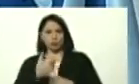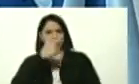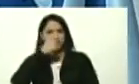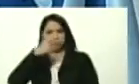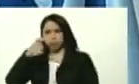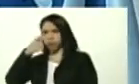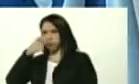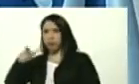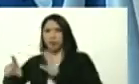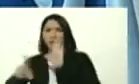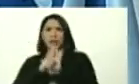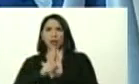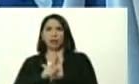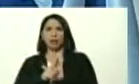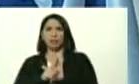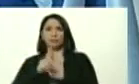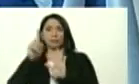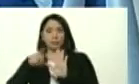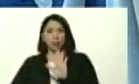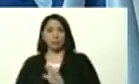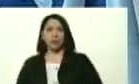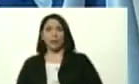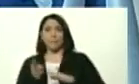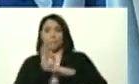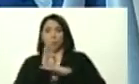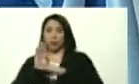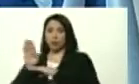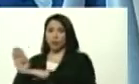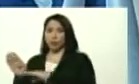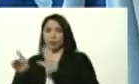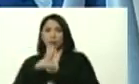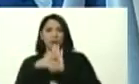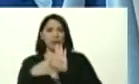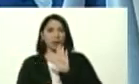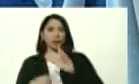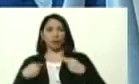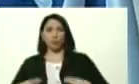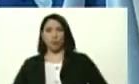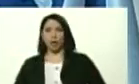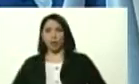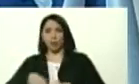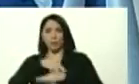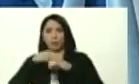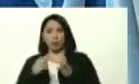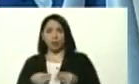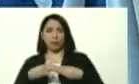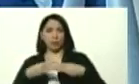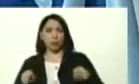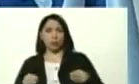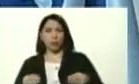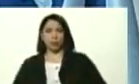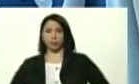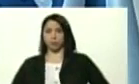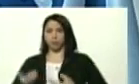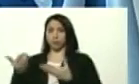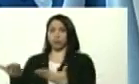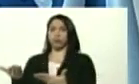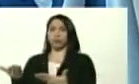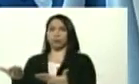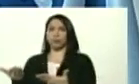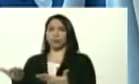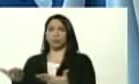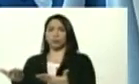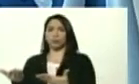de la legalidad, también de la protección a los derechos humanos, este Ministerio Público pone a la disposición